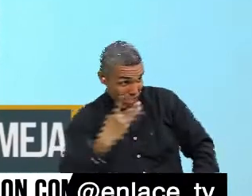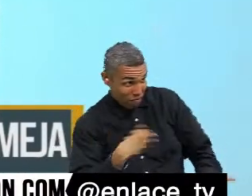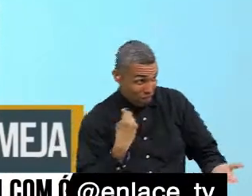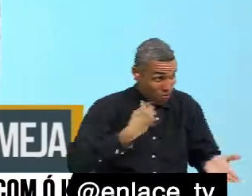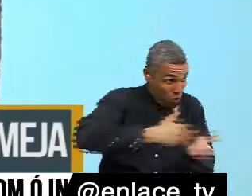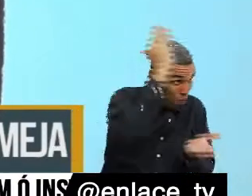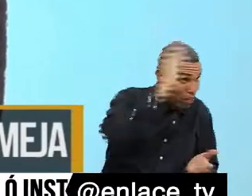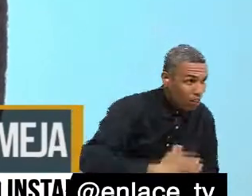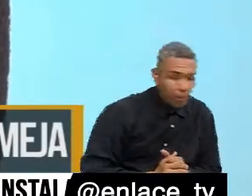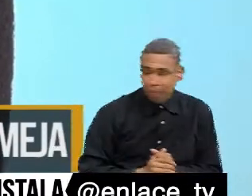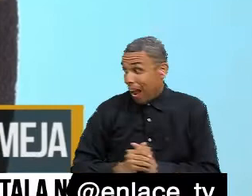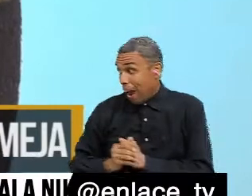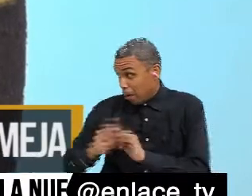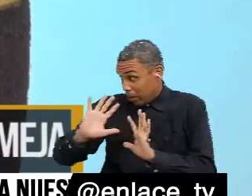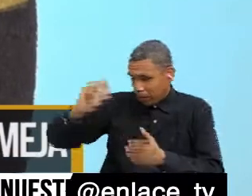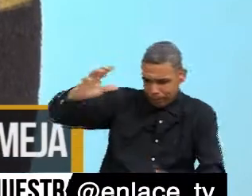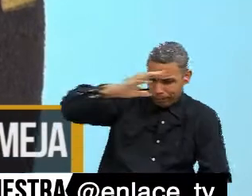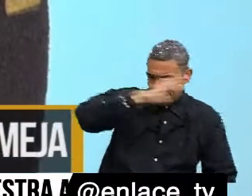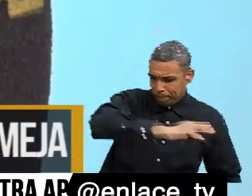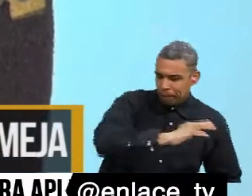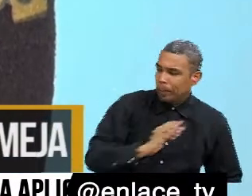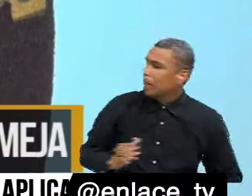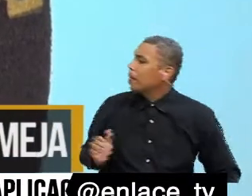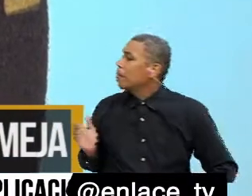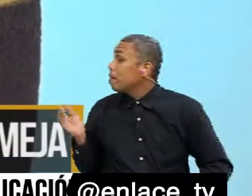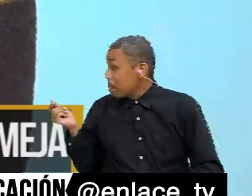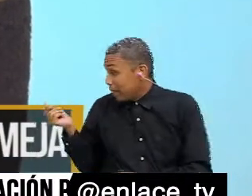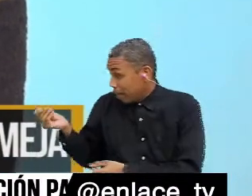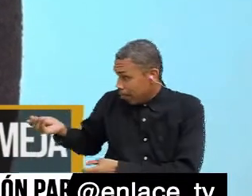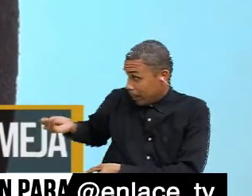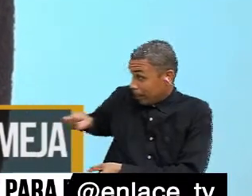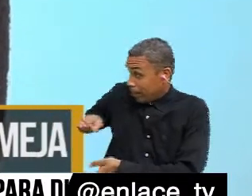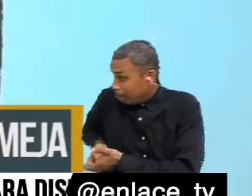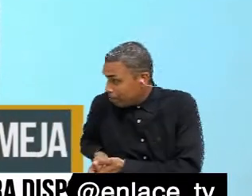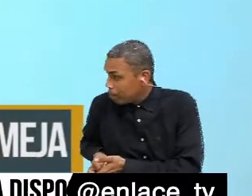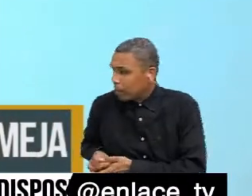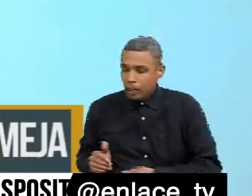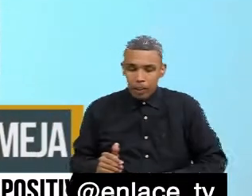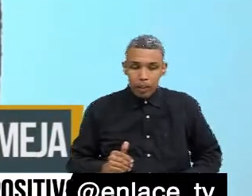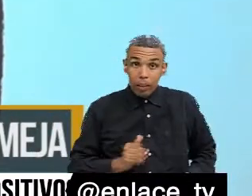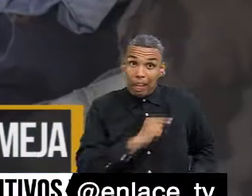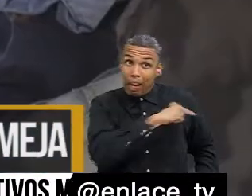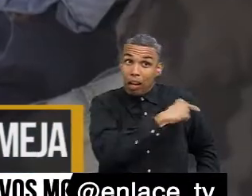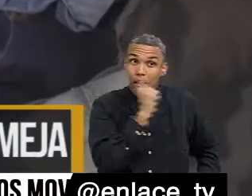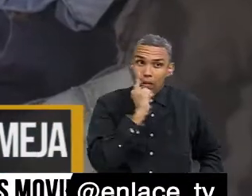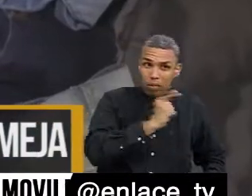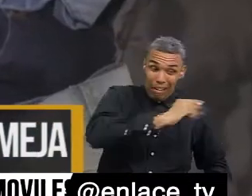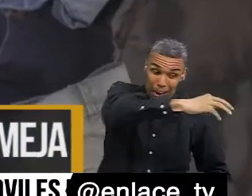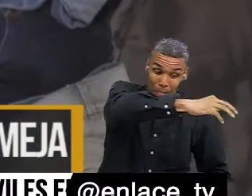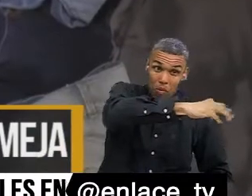me di cuenta cuando la casa que voy a realizar entonces lo he estado